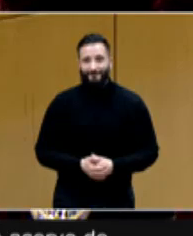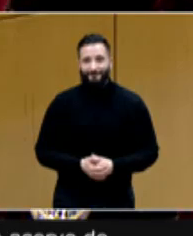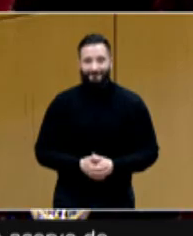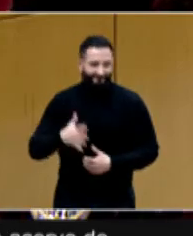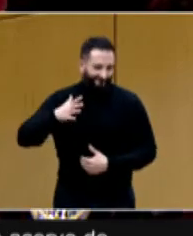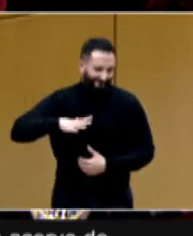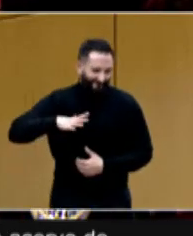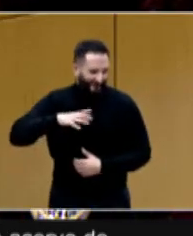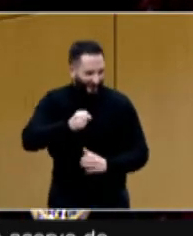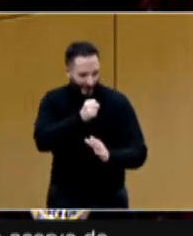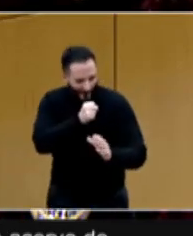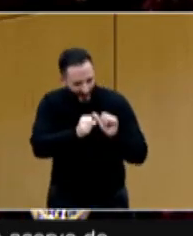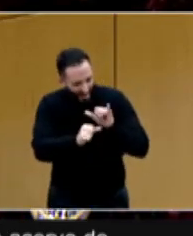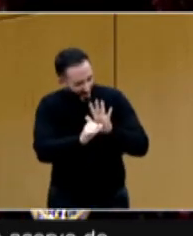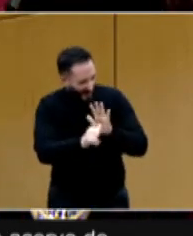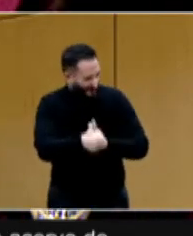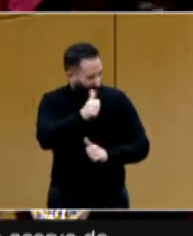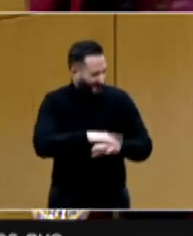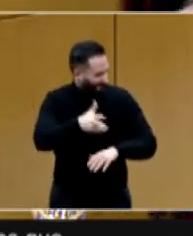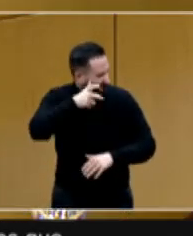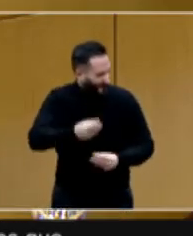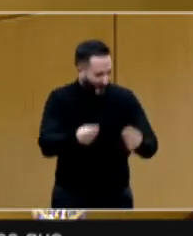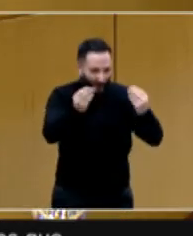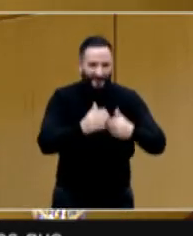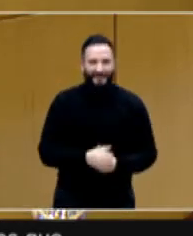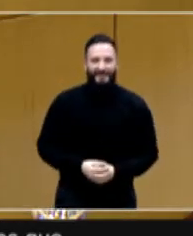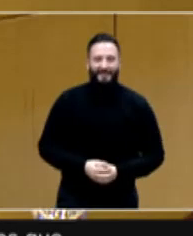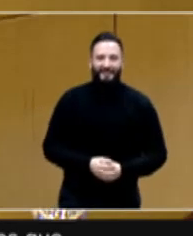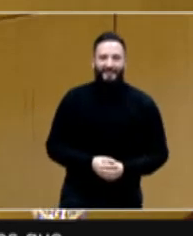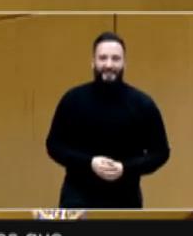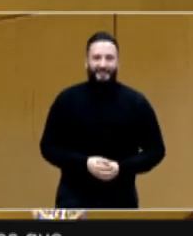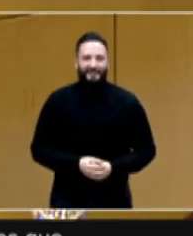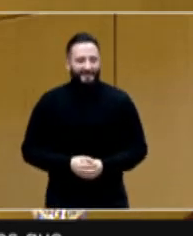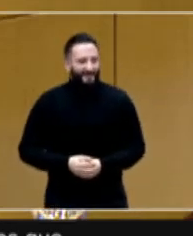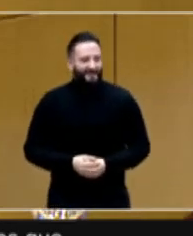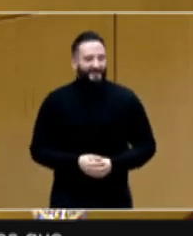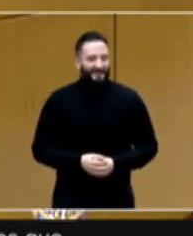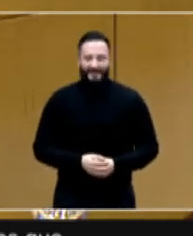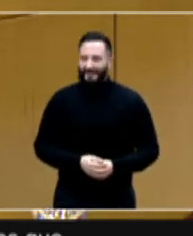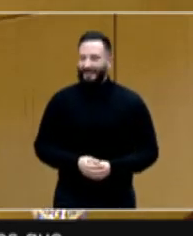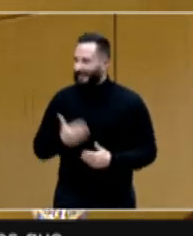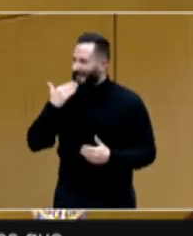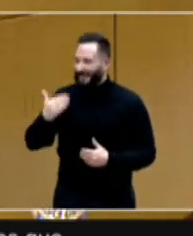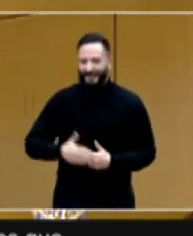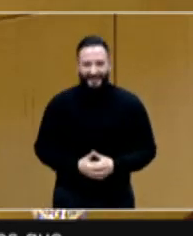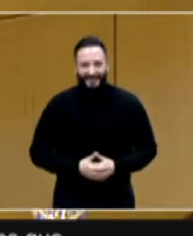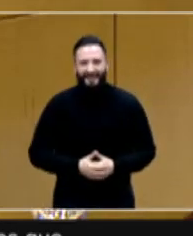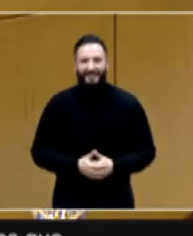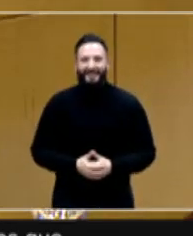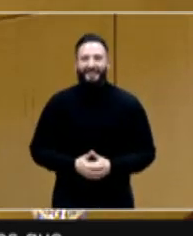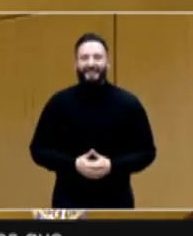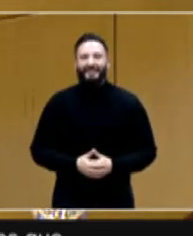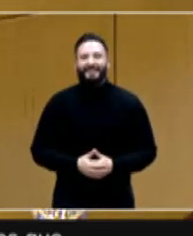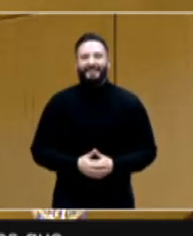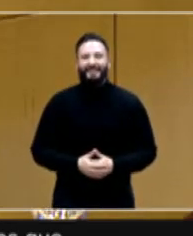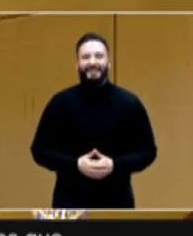Me escuchas Ah Bien bien perdón el problema puede ser también mi voz que yo lo siento necesito apoyo